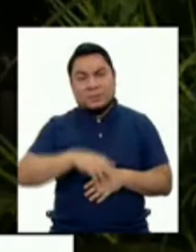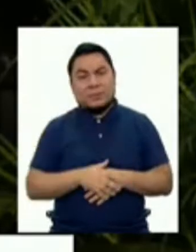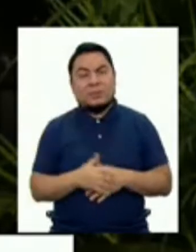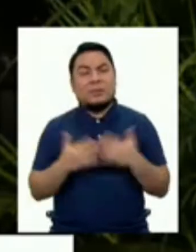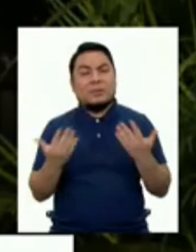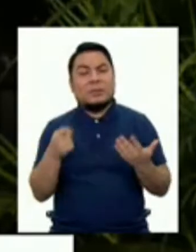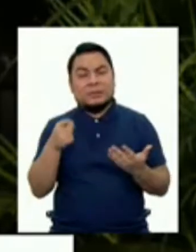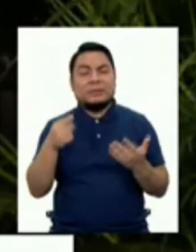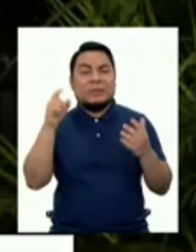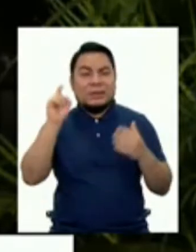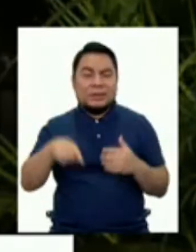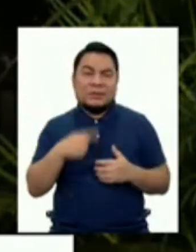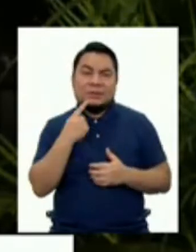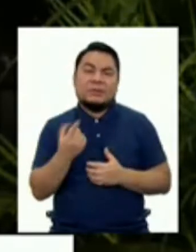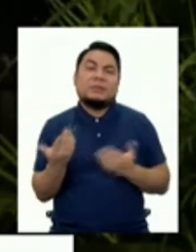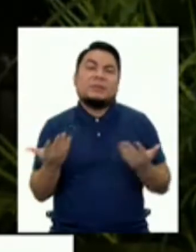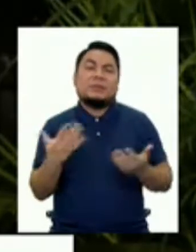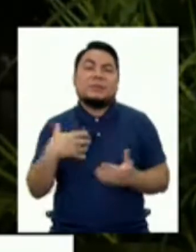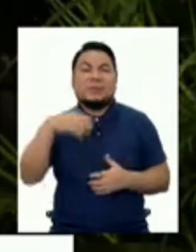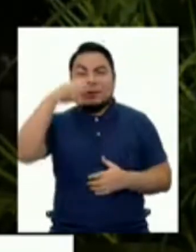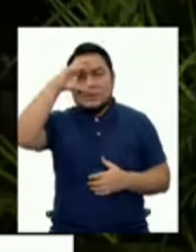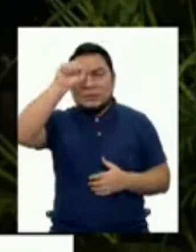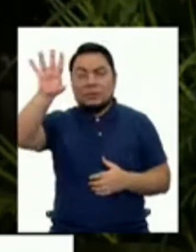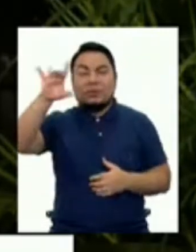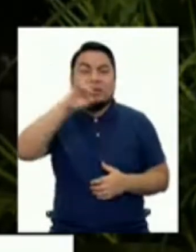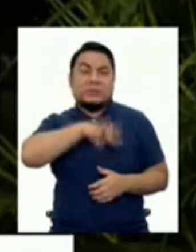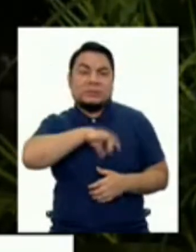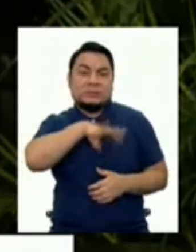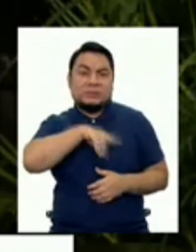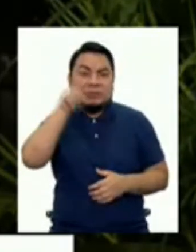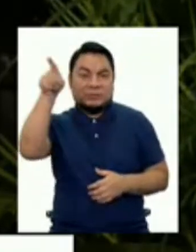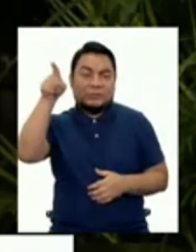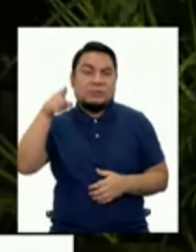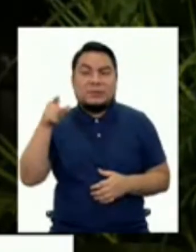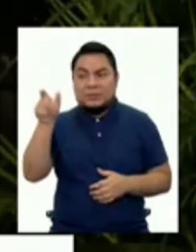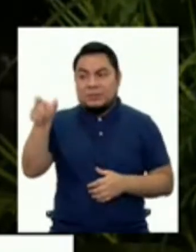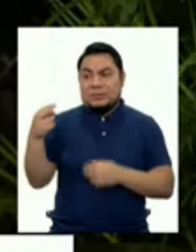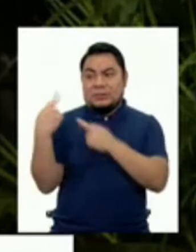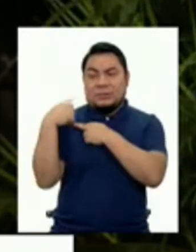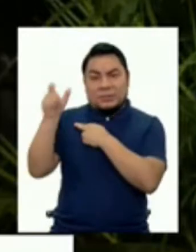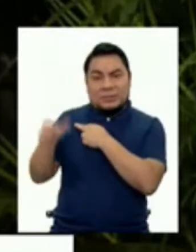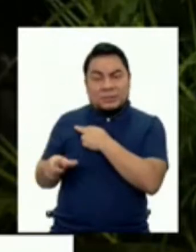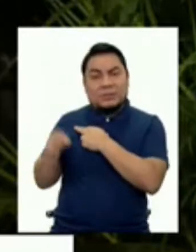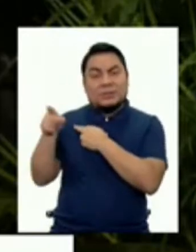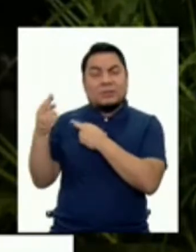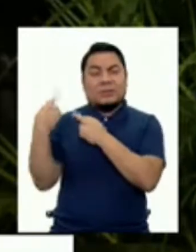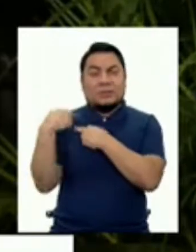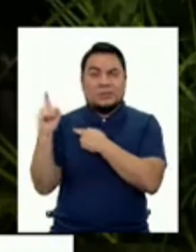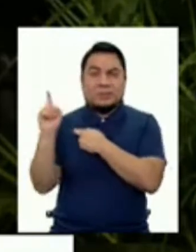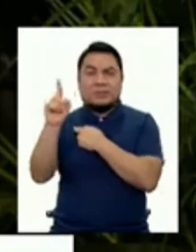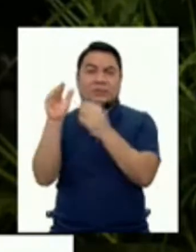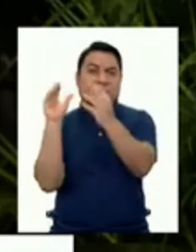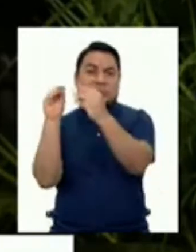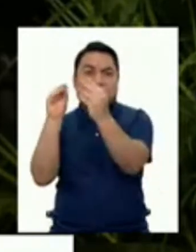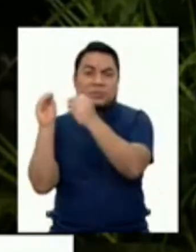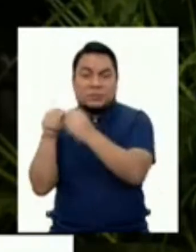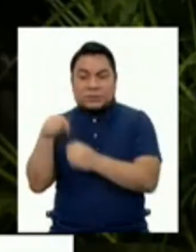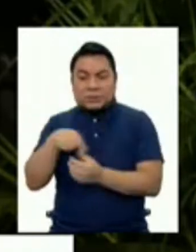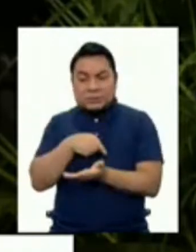que armonizarse con lo que es Cancillería de Chile, lo viene haciendo nuestro señor canciller. En estos días de la presente